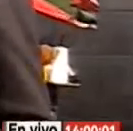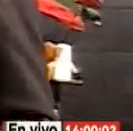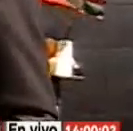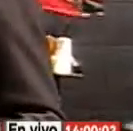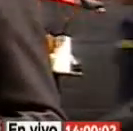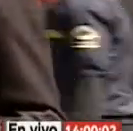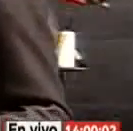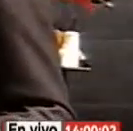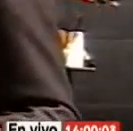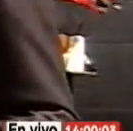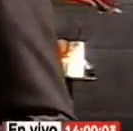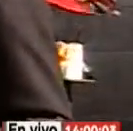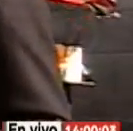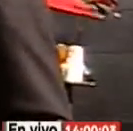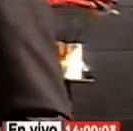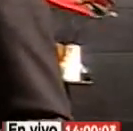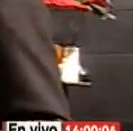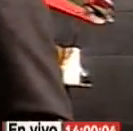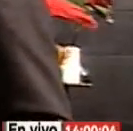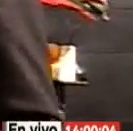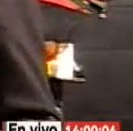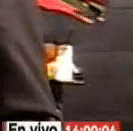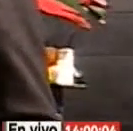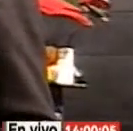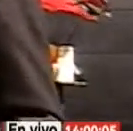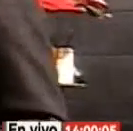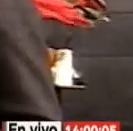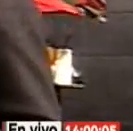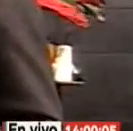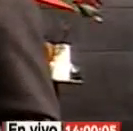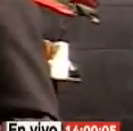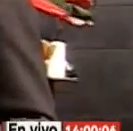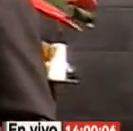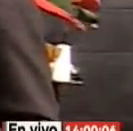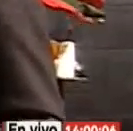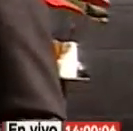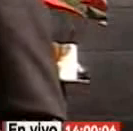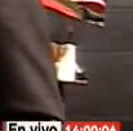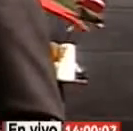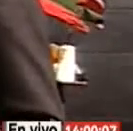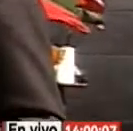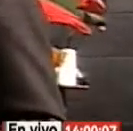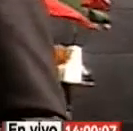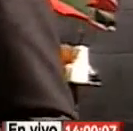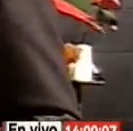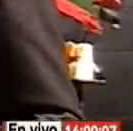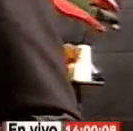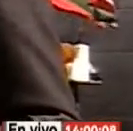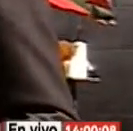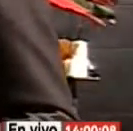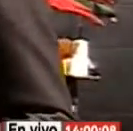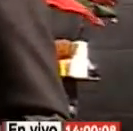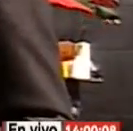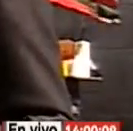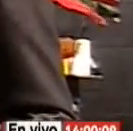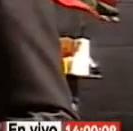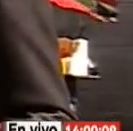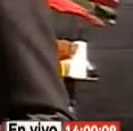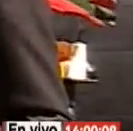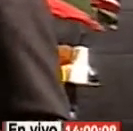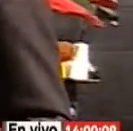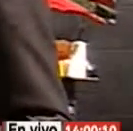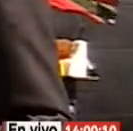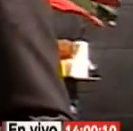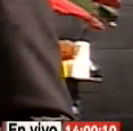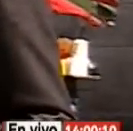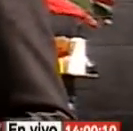cierto, protegerse con una sombrilla, de ser el caso. El clima muchas veces de Quito es cambiante. Con esto, amigos televidentes, nos despedimos